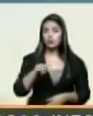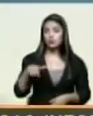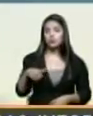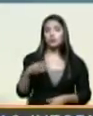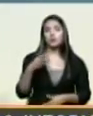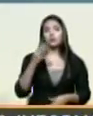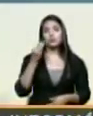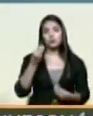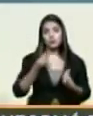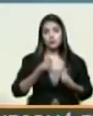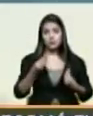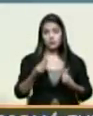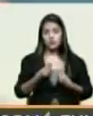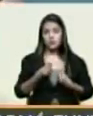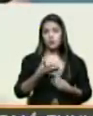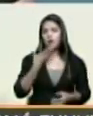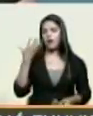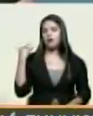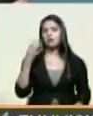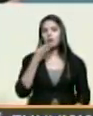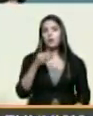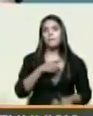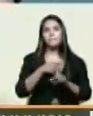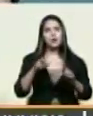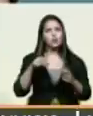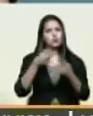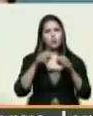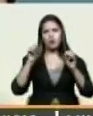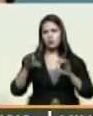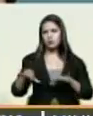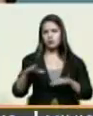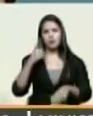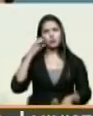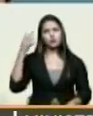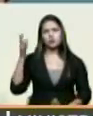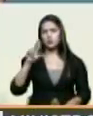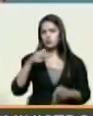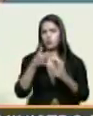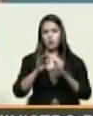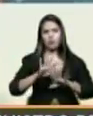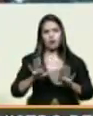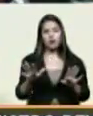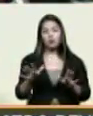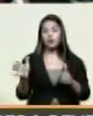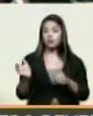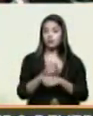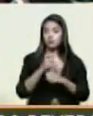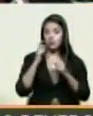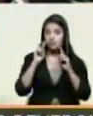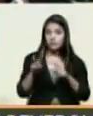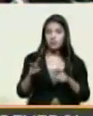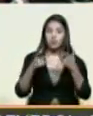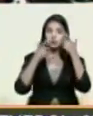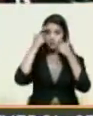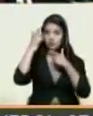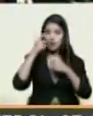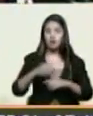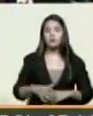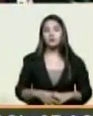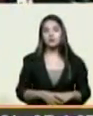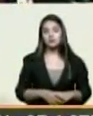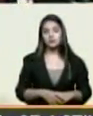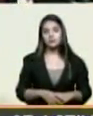vivimos como juventud. Pero jamás renunciamos a nuestro sueño. Y por eso cuando apareció el comandante Hugo